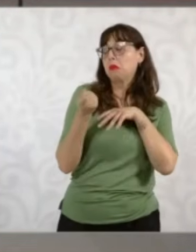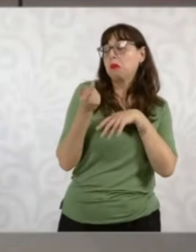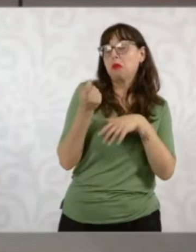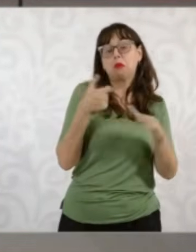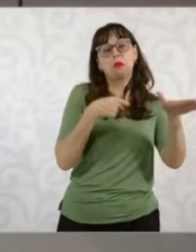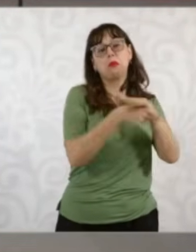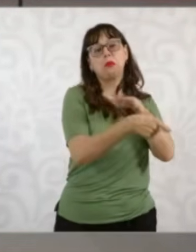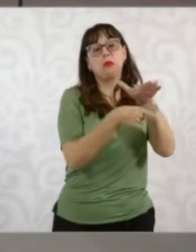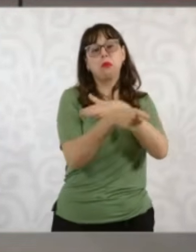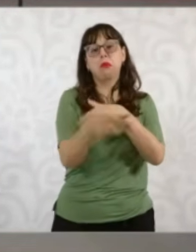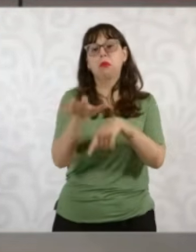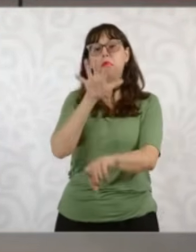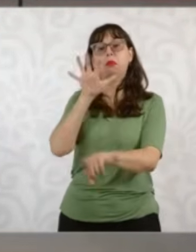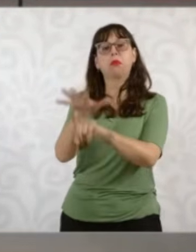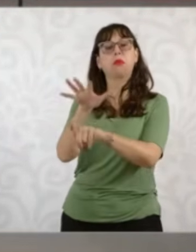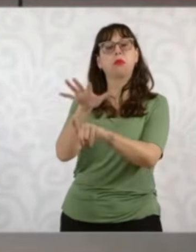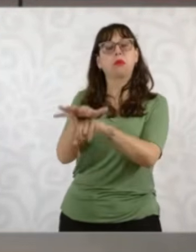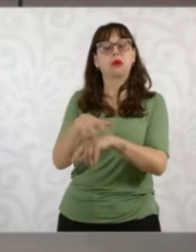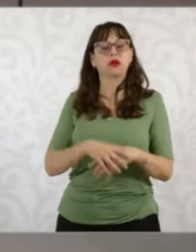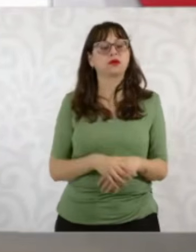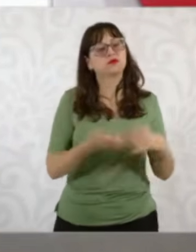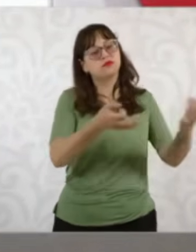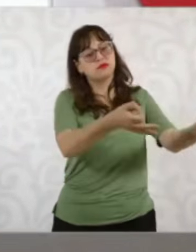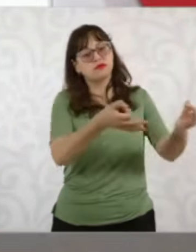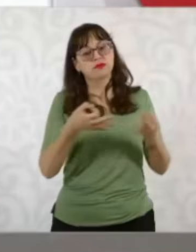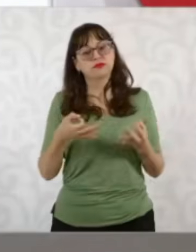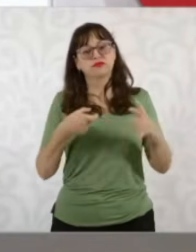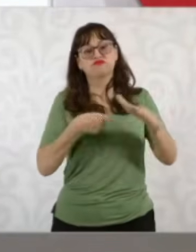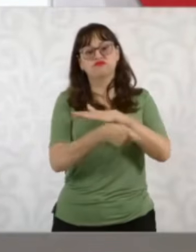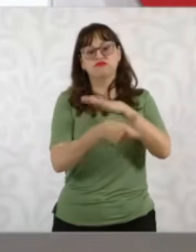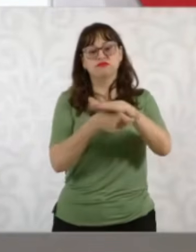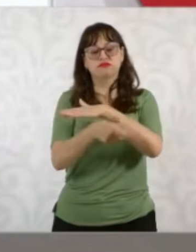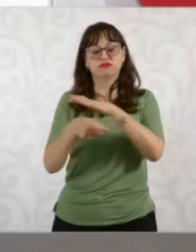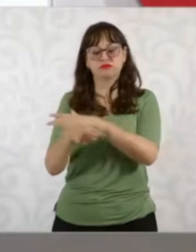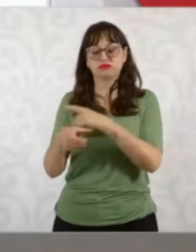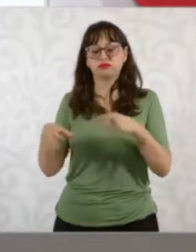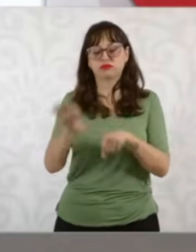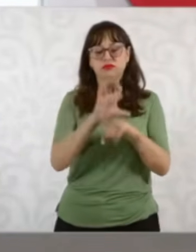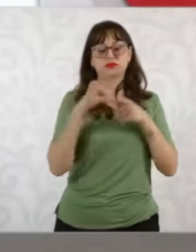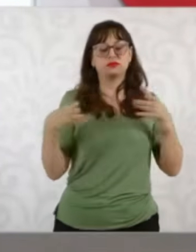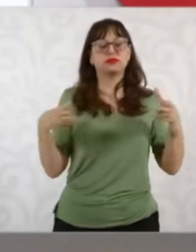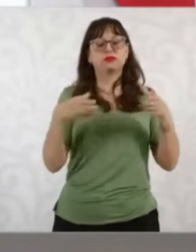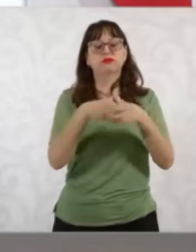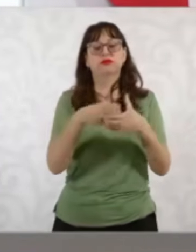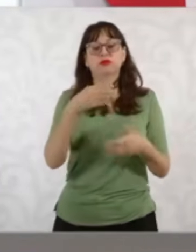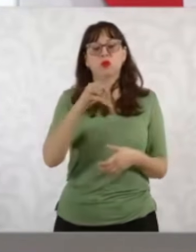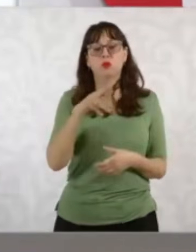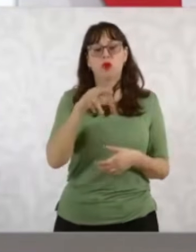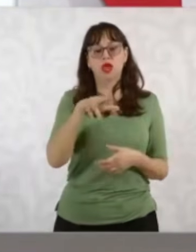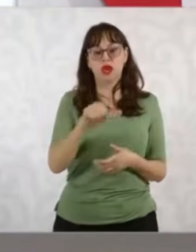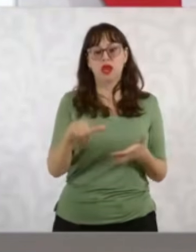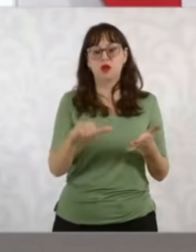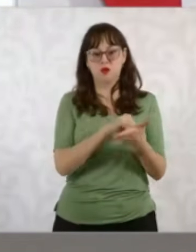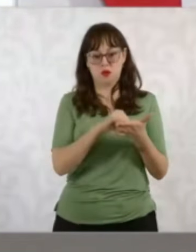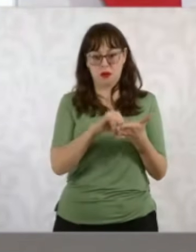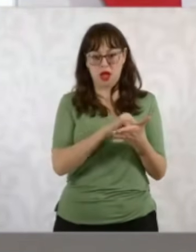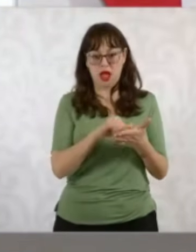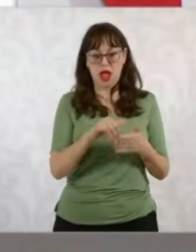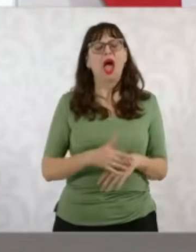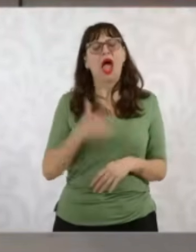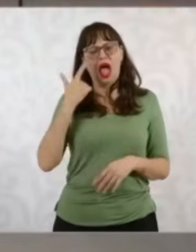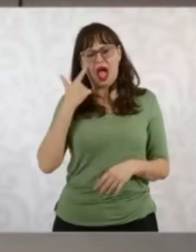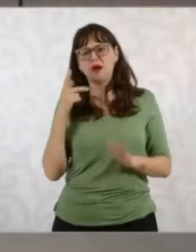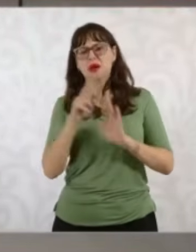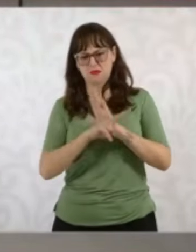Unidos. Llevaron a los acarreados que pertenecen al comité de Morena en Nueva York. Vamos a ver el